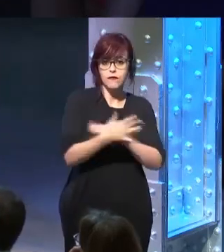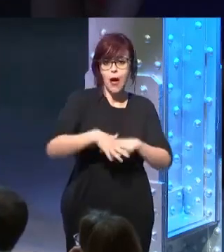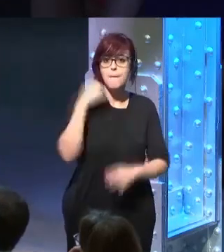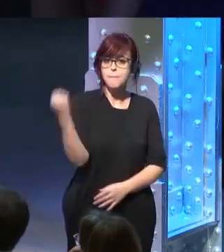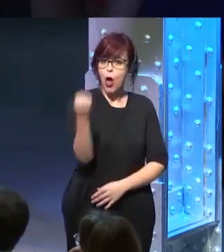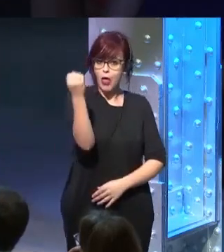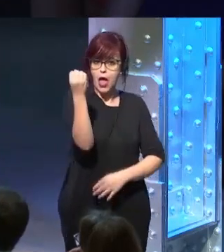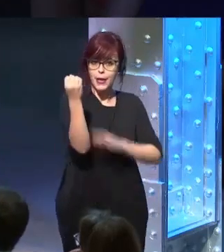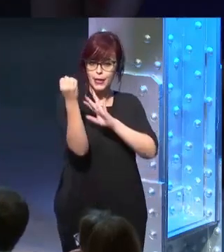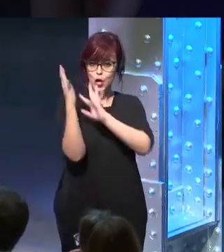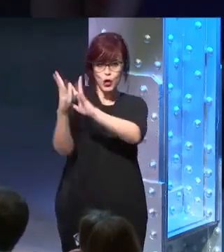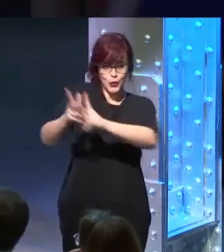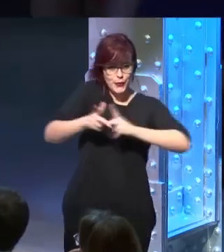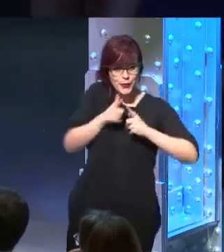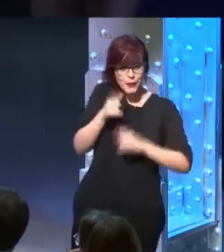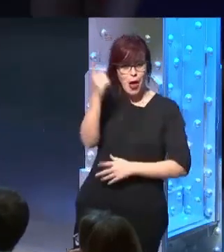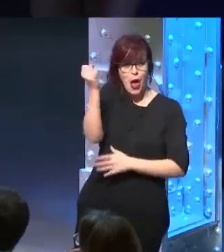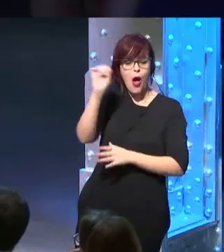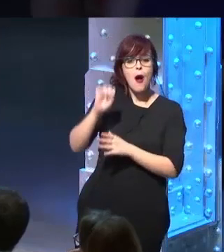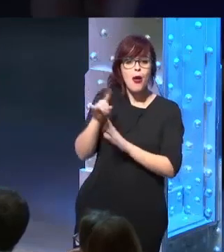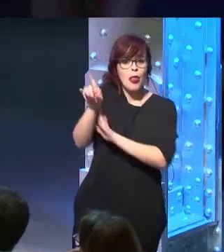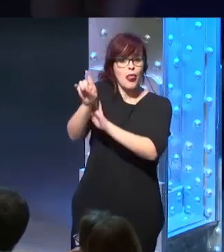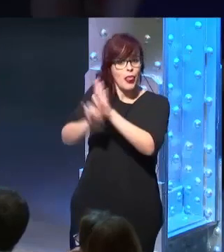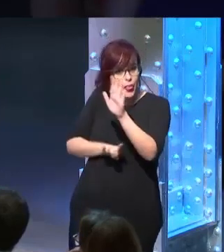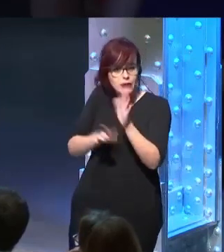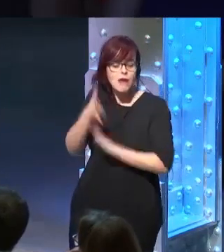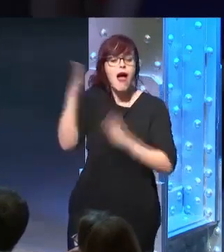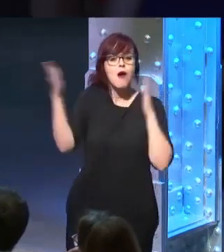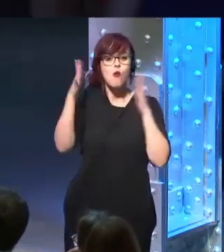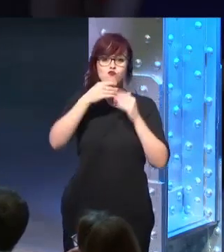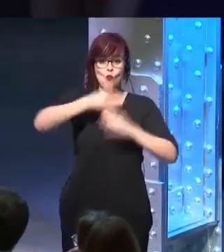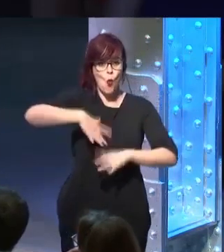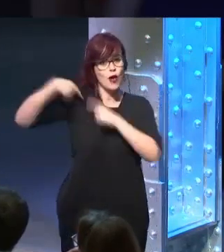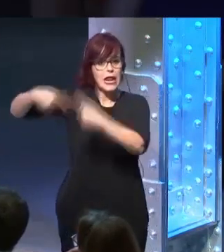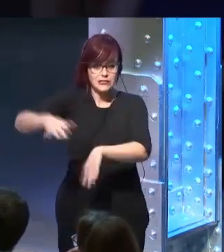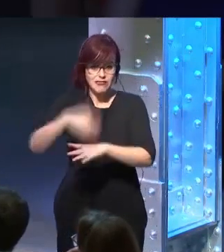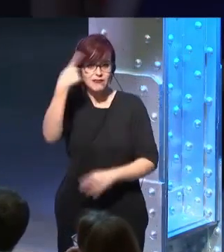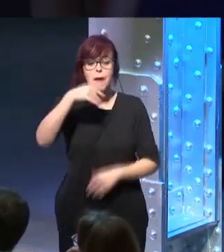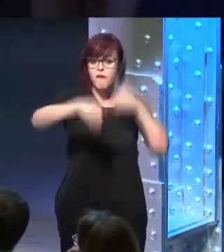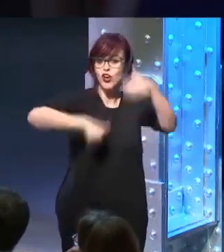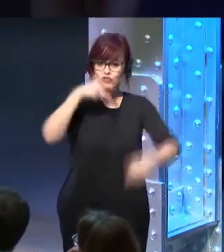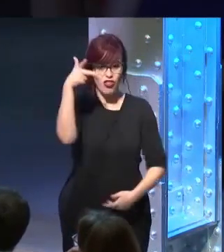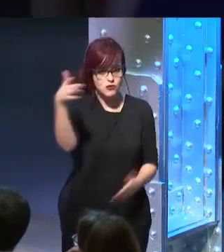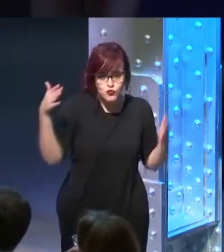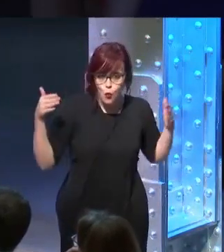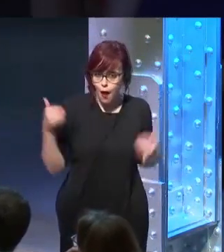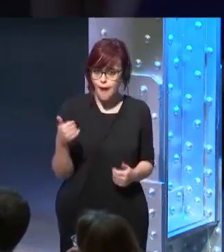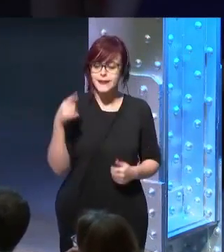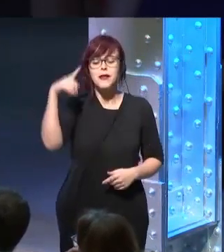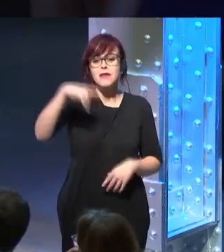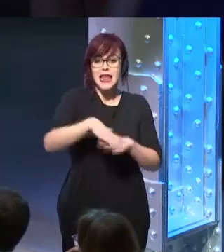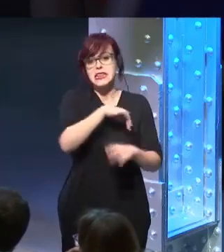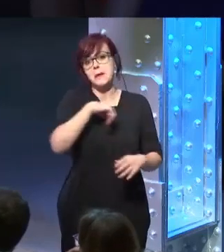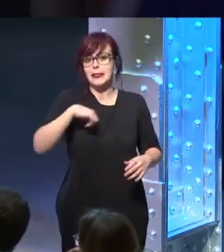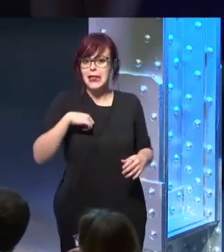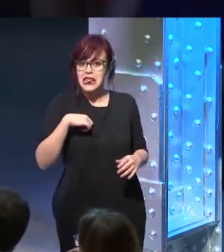desempoderamiento general de las mujeres durante todo el mundo clásico. Ya sabéis que no tenían derecho a voto, tenían una independencia